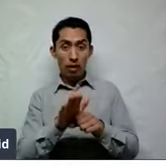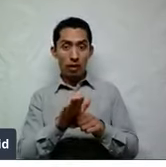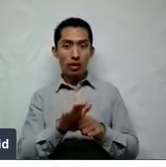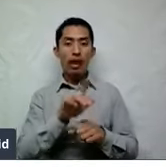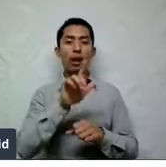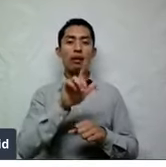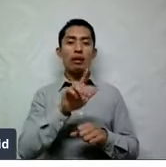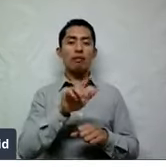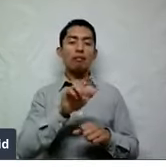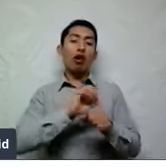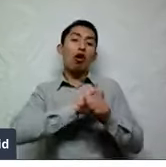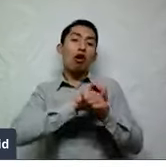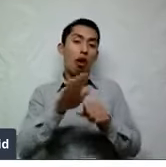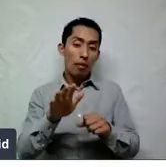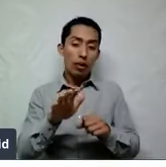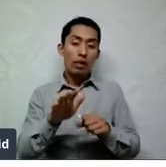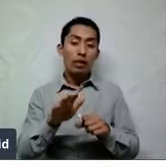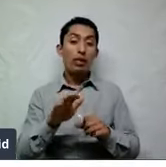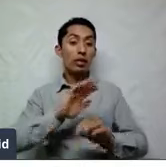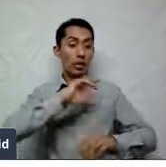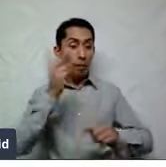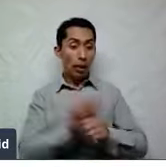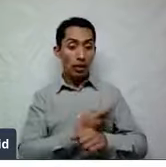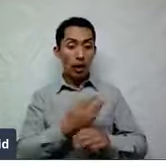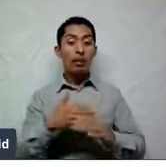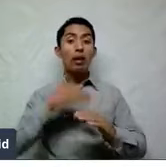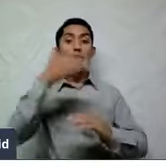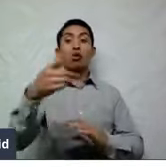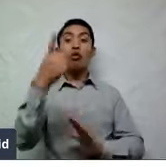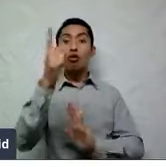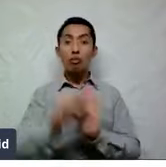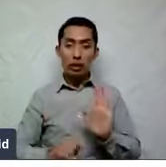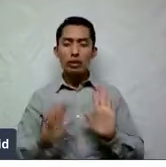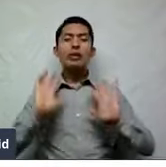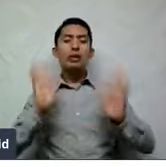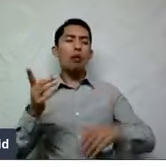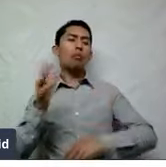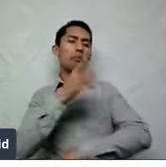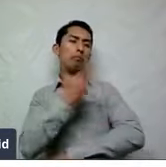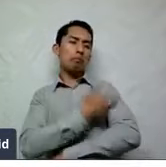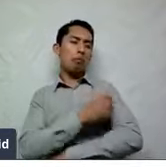dicho, podemos vacunarnos sin ningún problema.